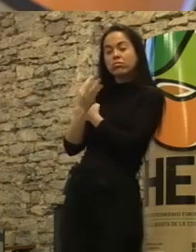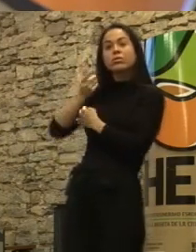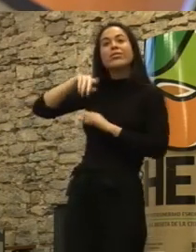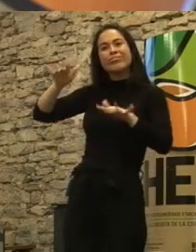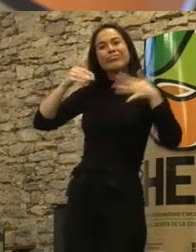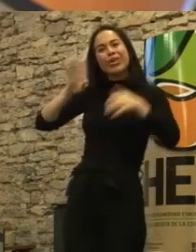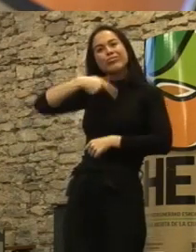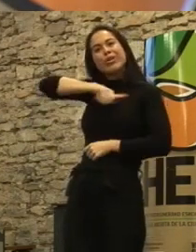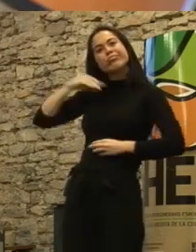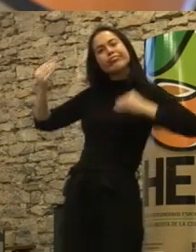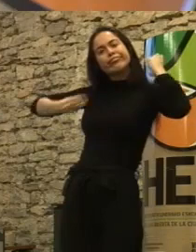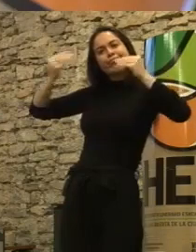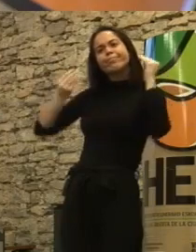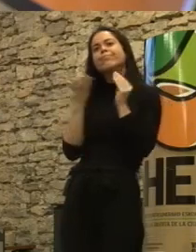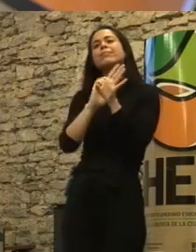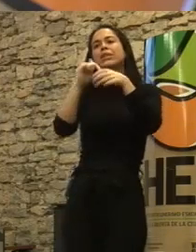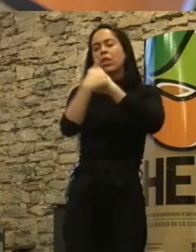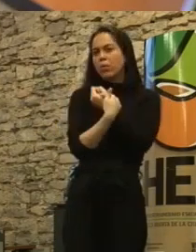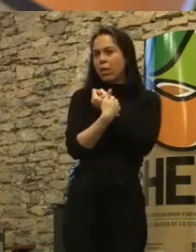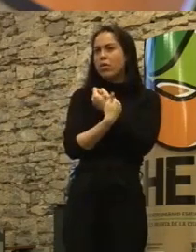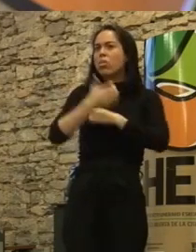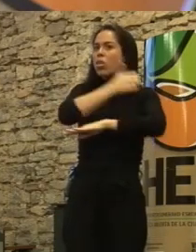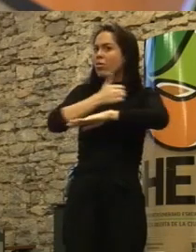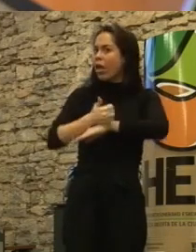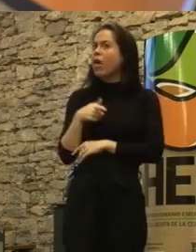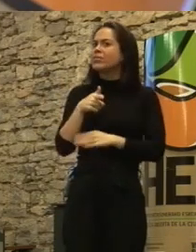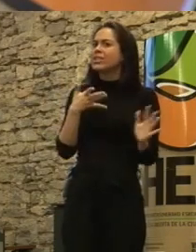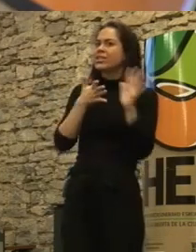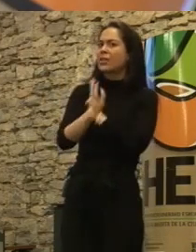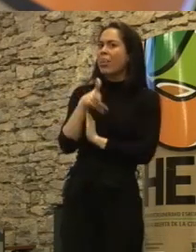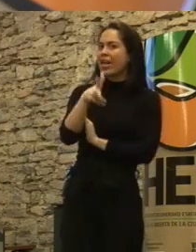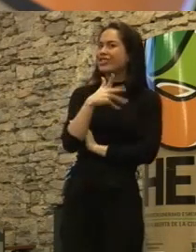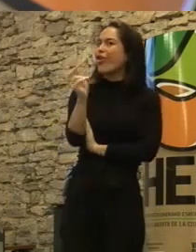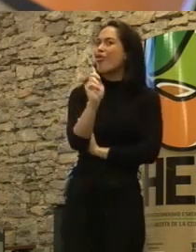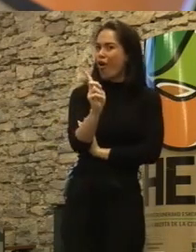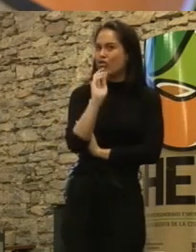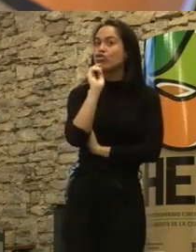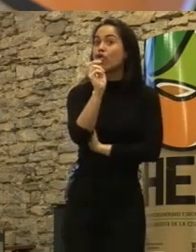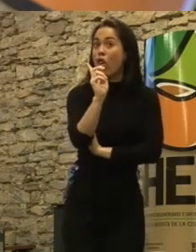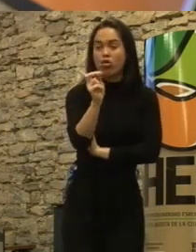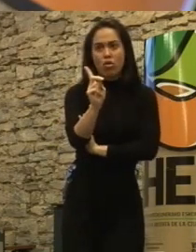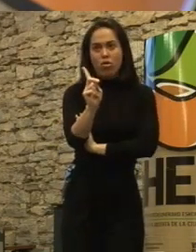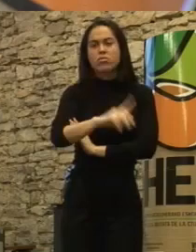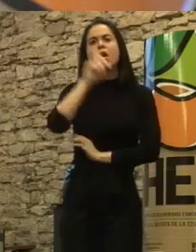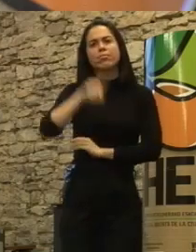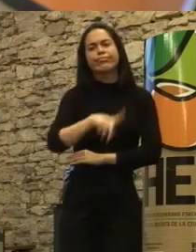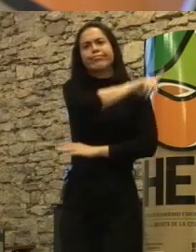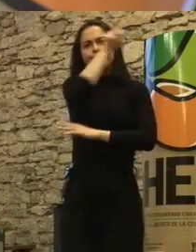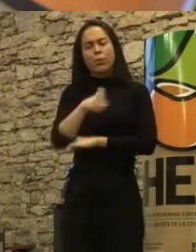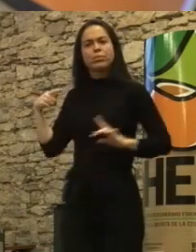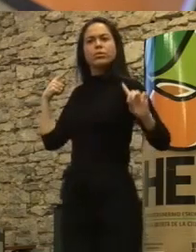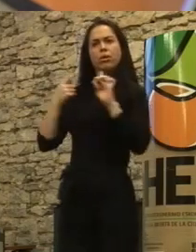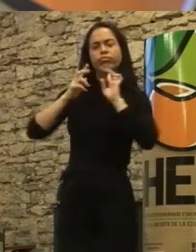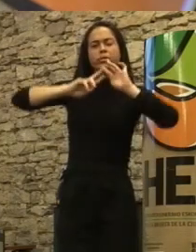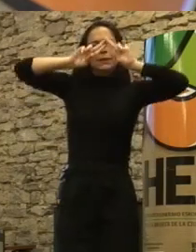participación ciudadana en la gestión pública no solo es un derecho, sino también una necesidad. Y ello nos lleva a revisar, mejorar e